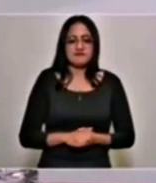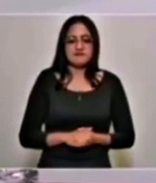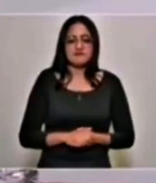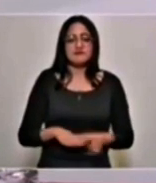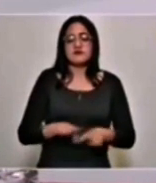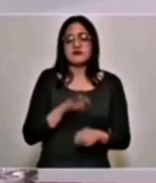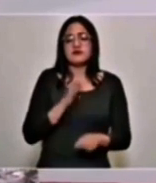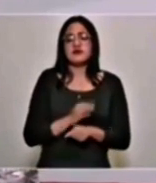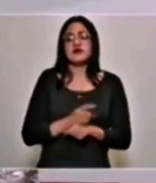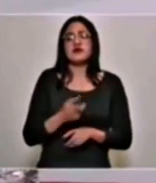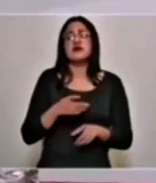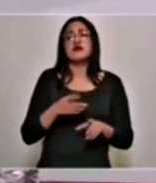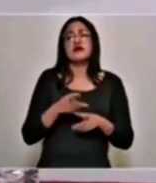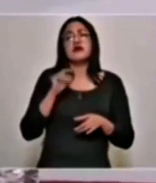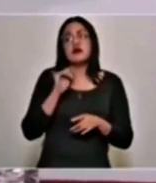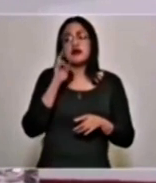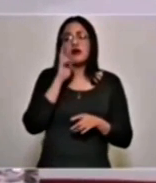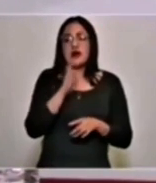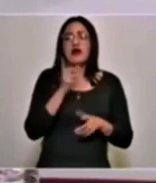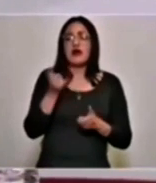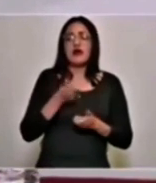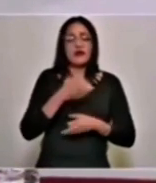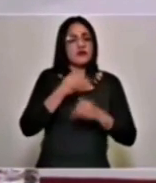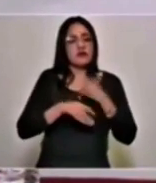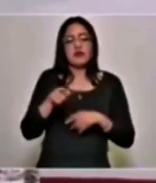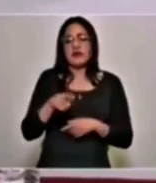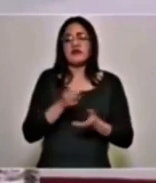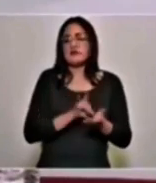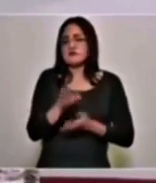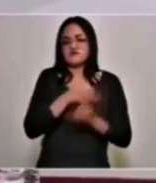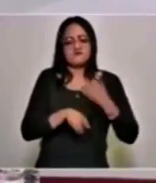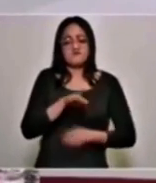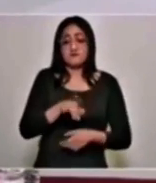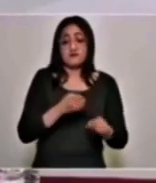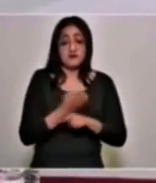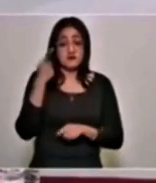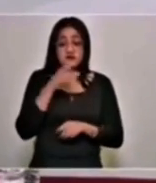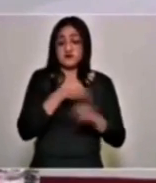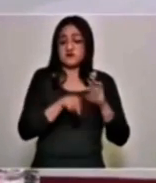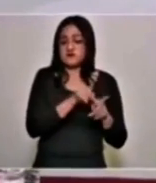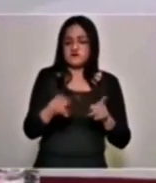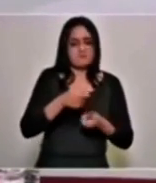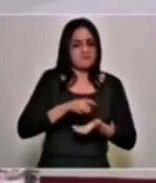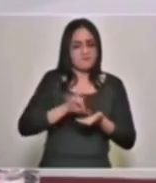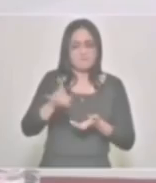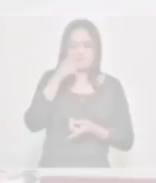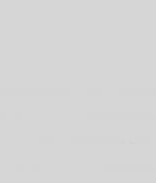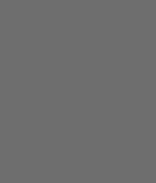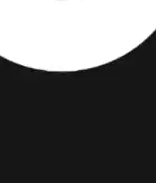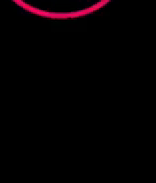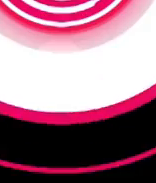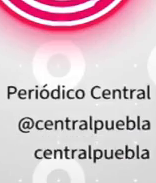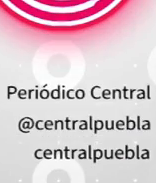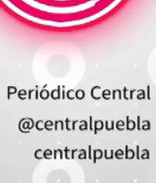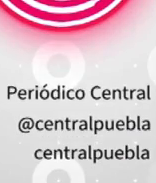¿Cómo les hacían barbacoa a los concesionarios, verdad? A todos los despedí de todo el estado al mismo tiempo, por rateros.